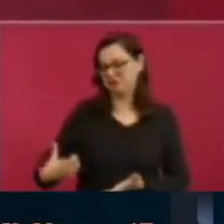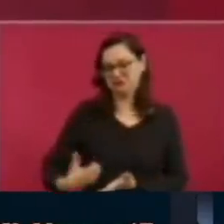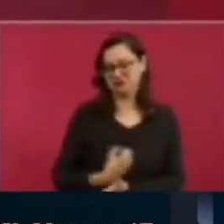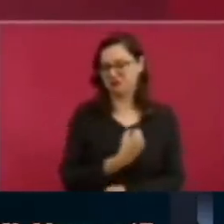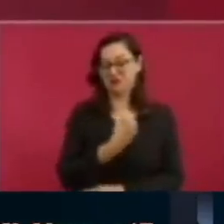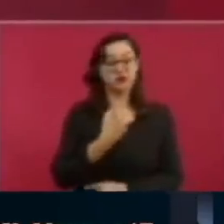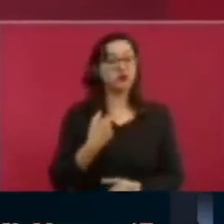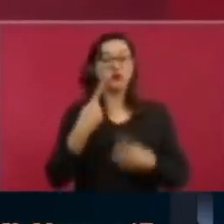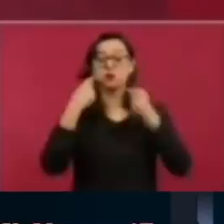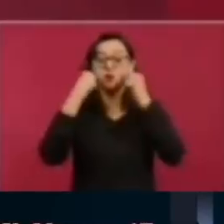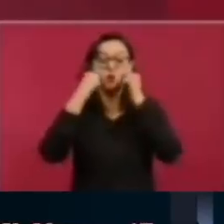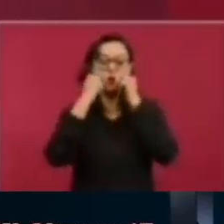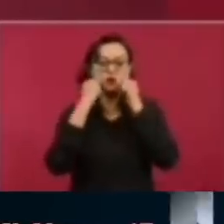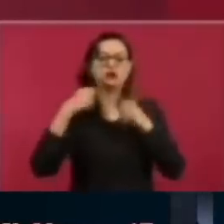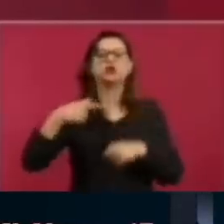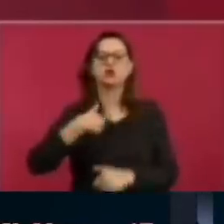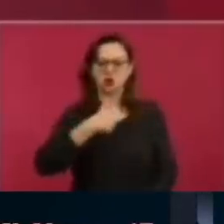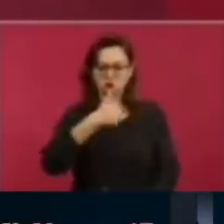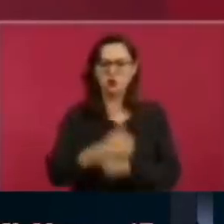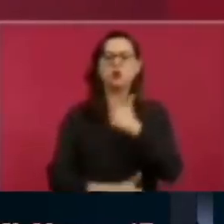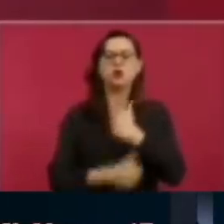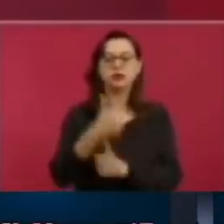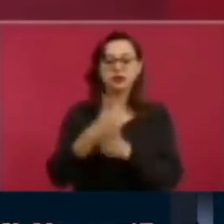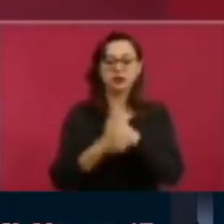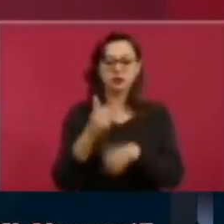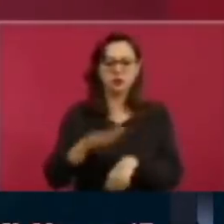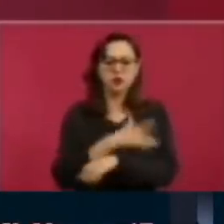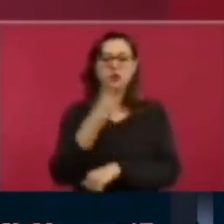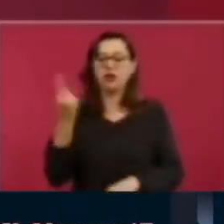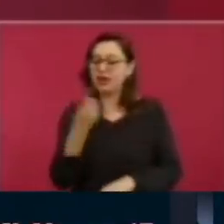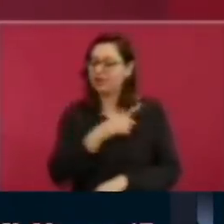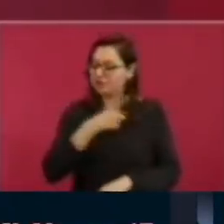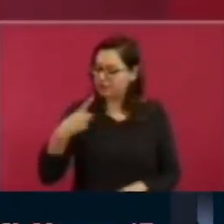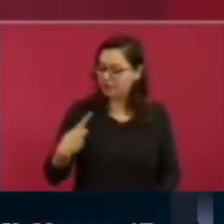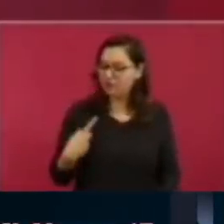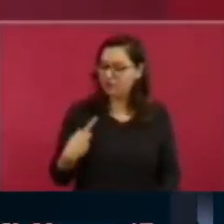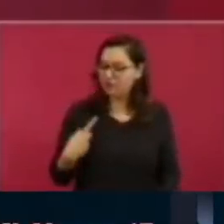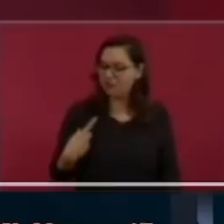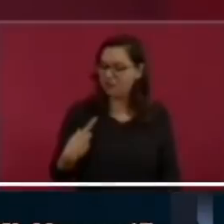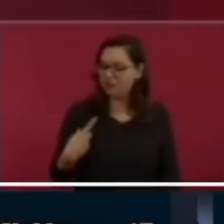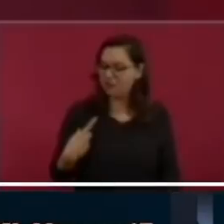No, estaba yo pensando en abrir brecha.